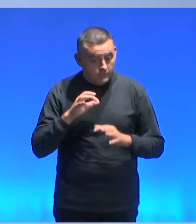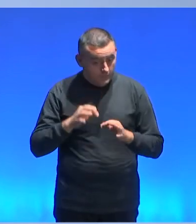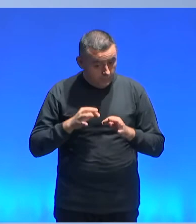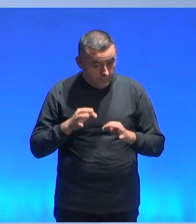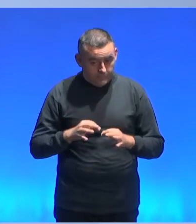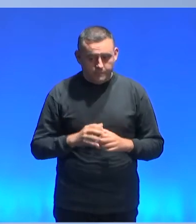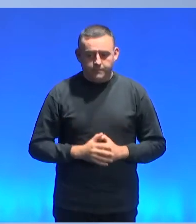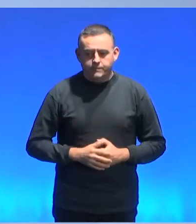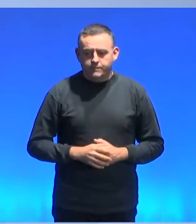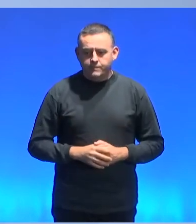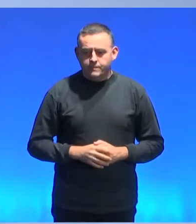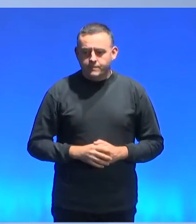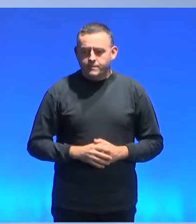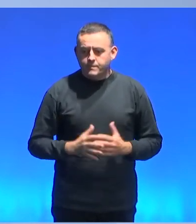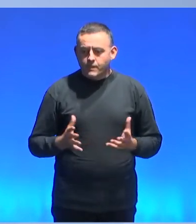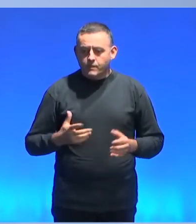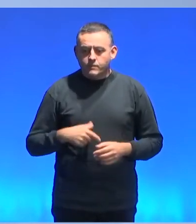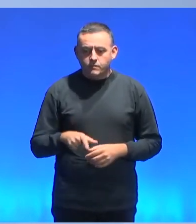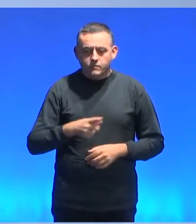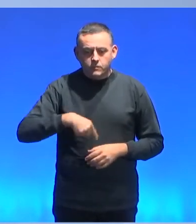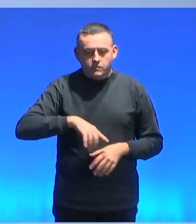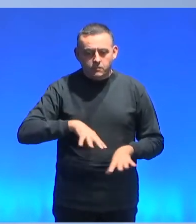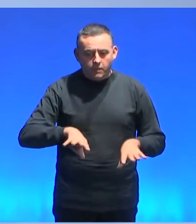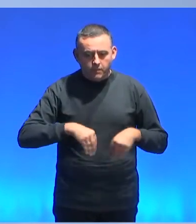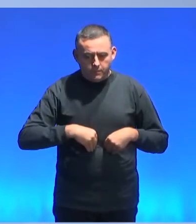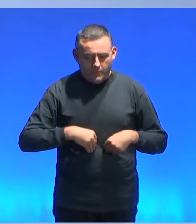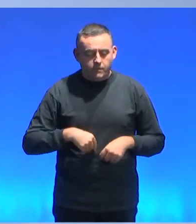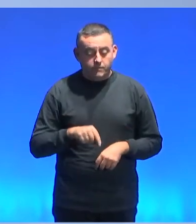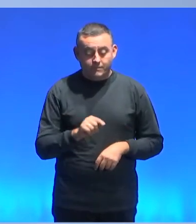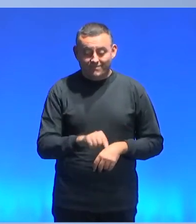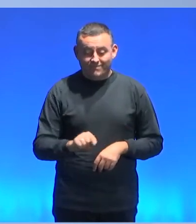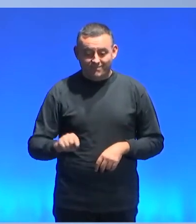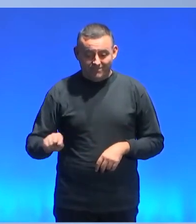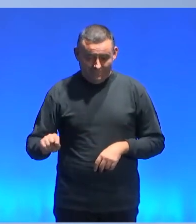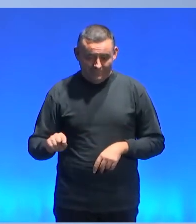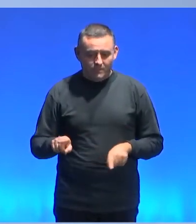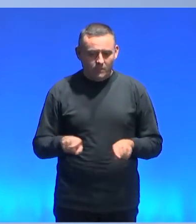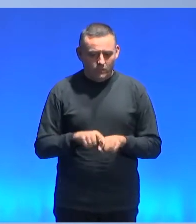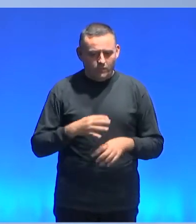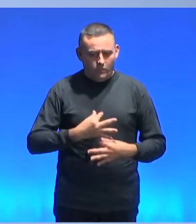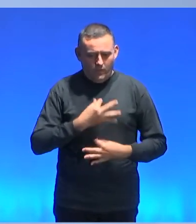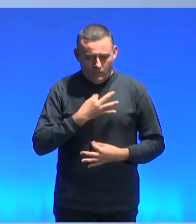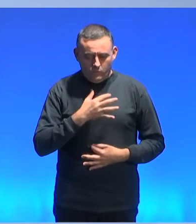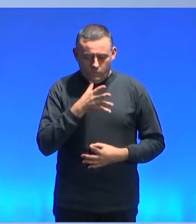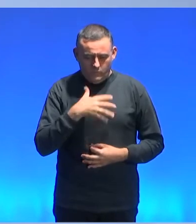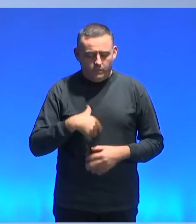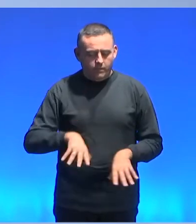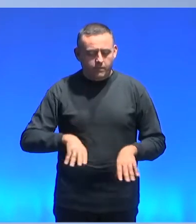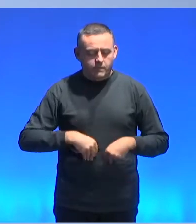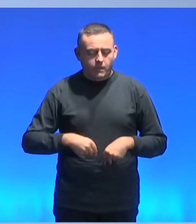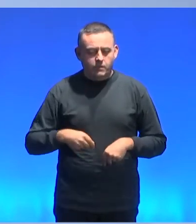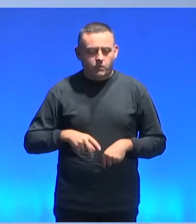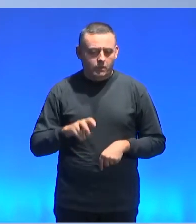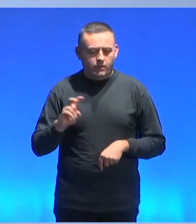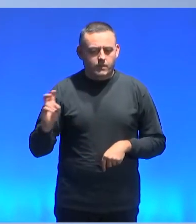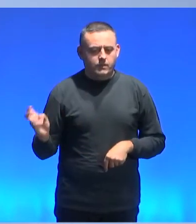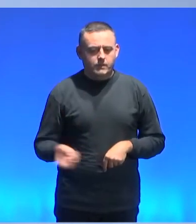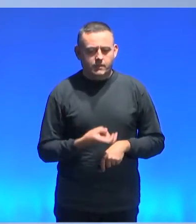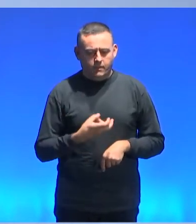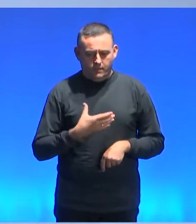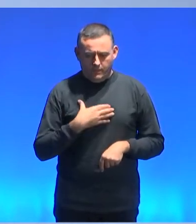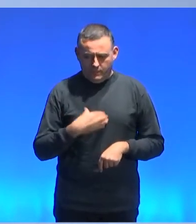ciudadanos, tenemos que aceptarlos en su diversidad, y aquí el juego es el